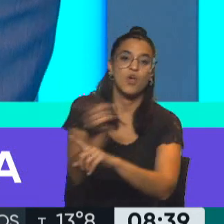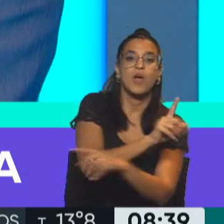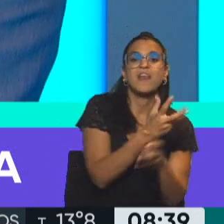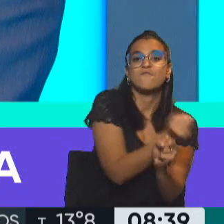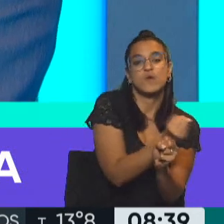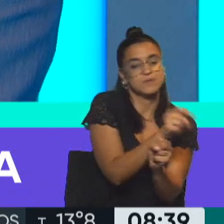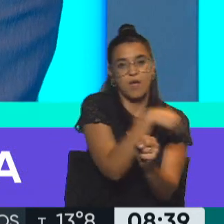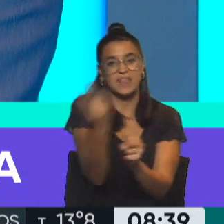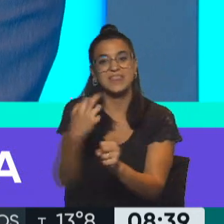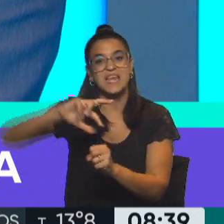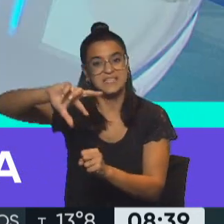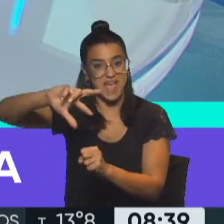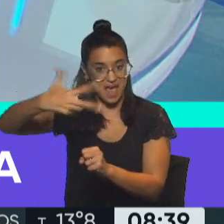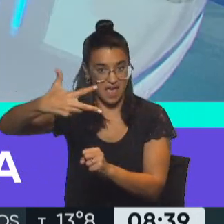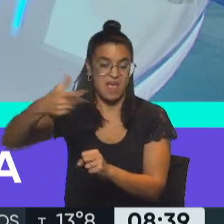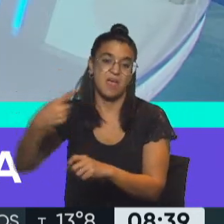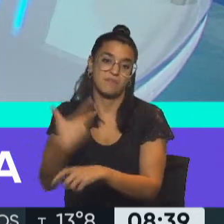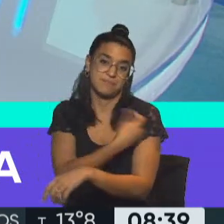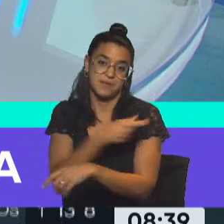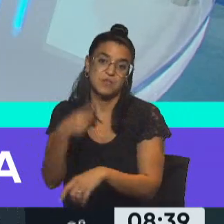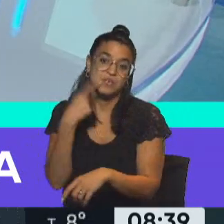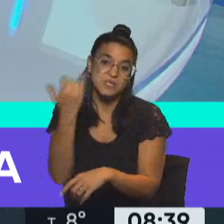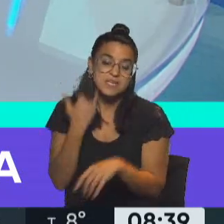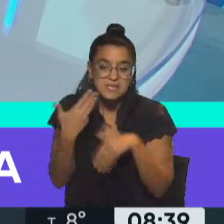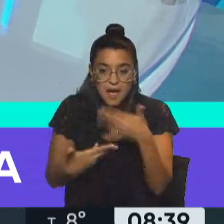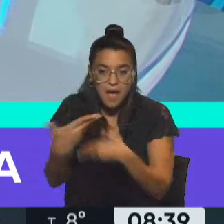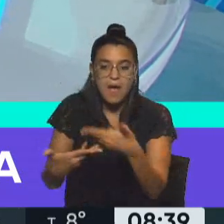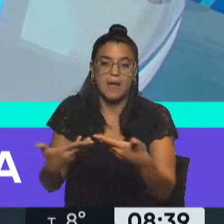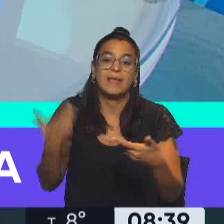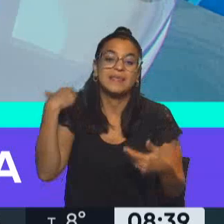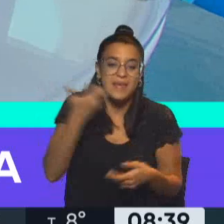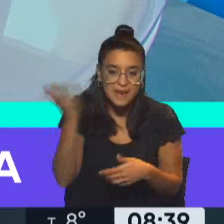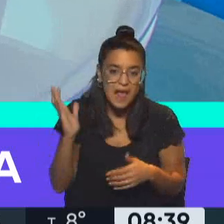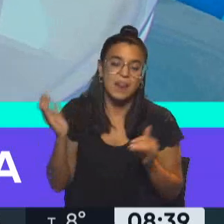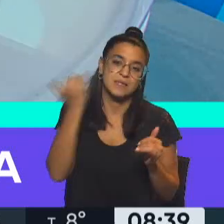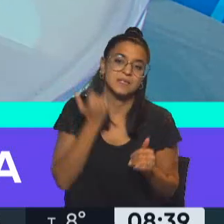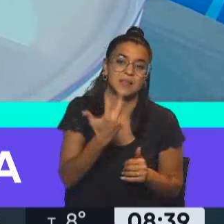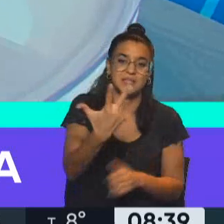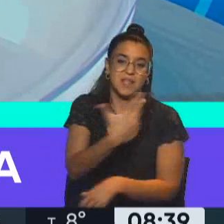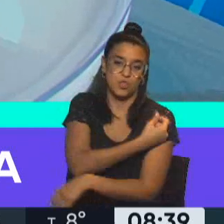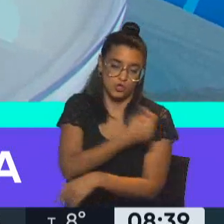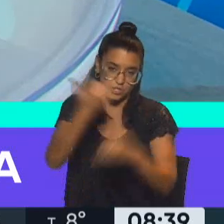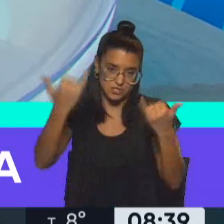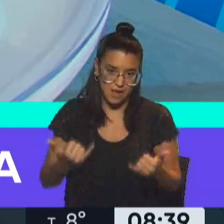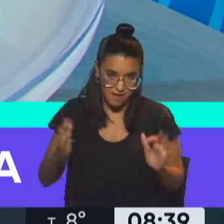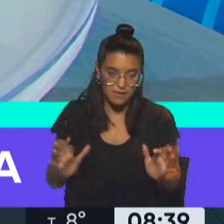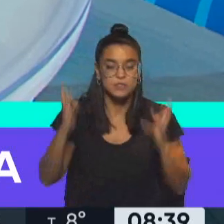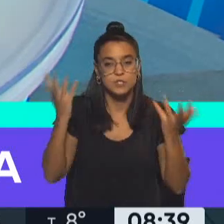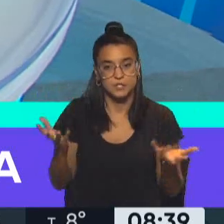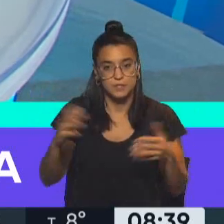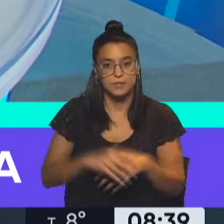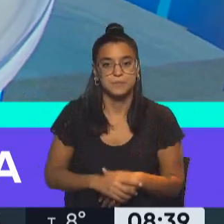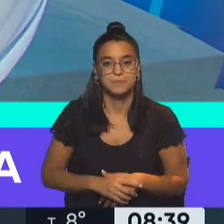y entonces ya están en general con su tercera dosis recibida de manera tal